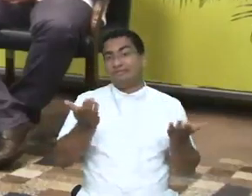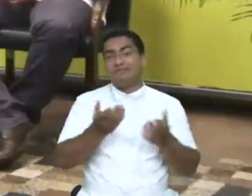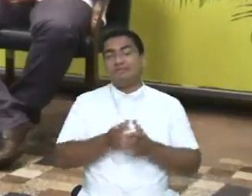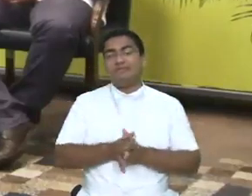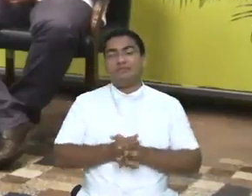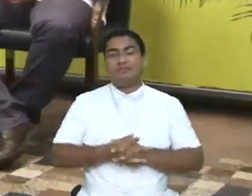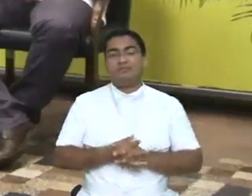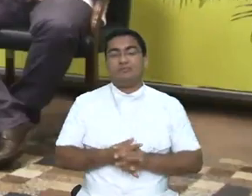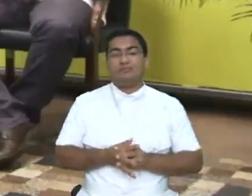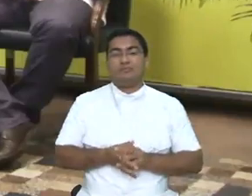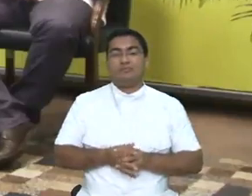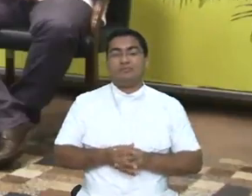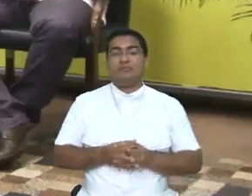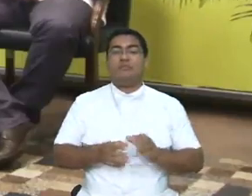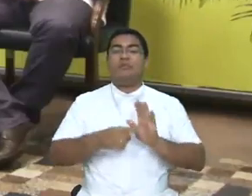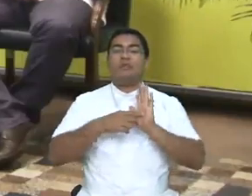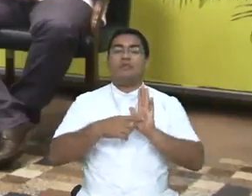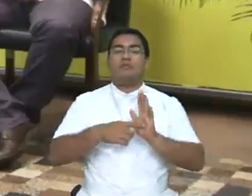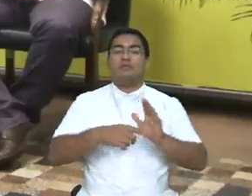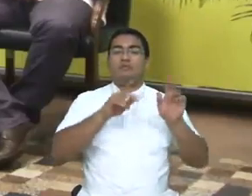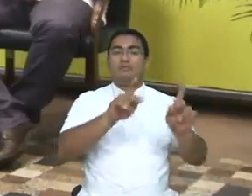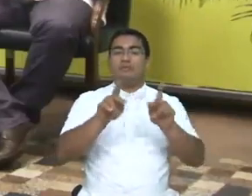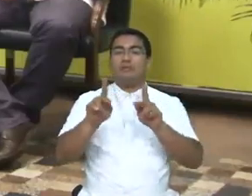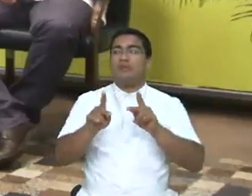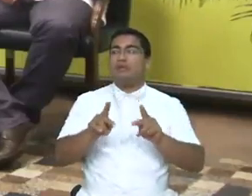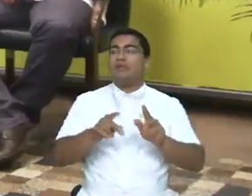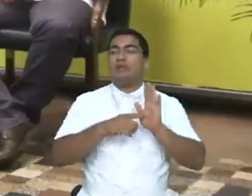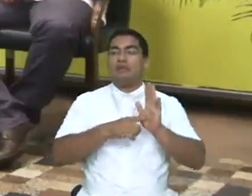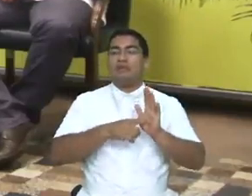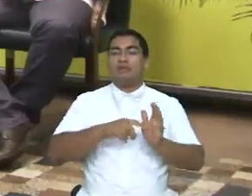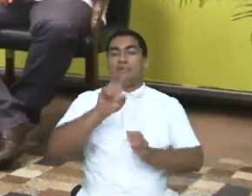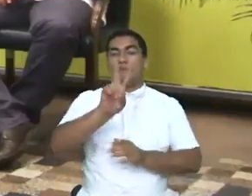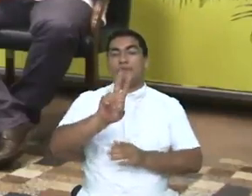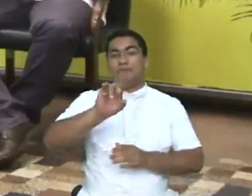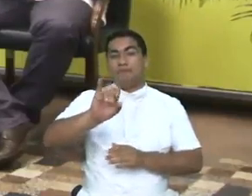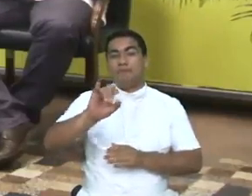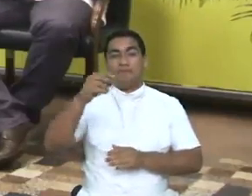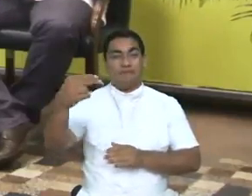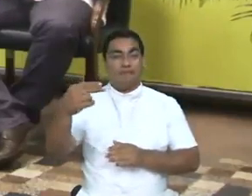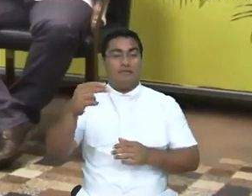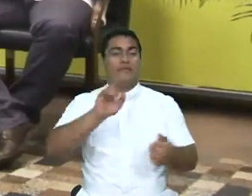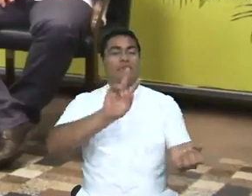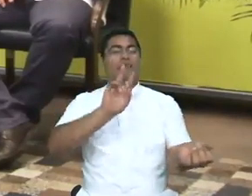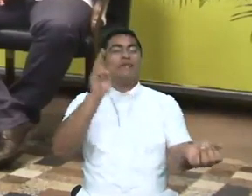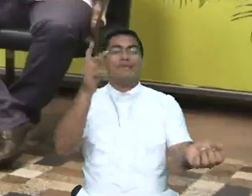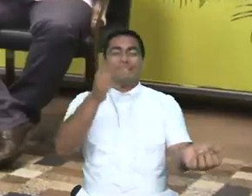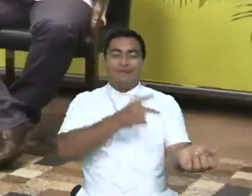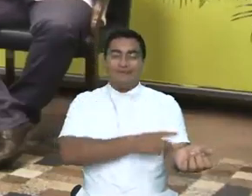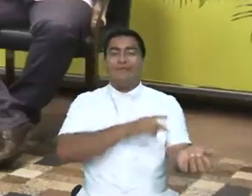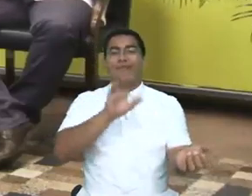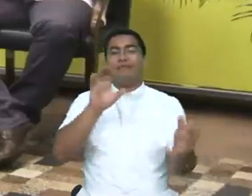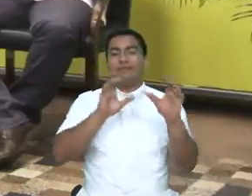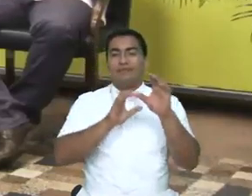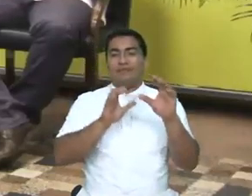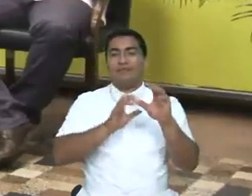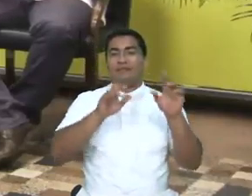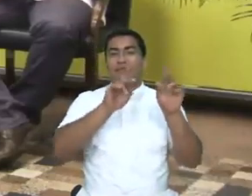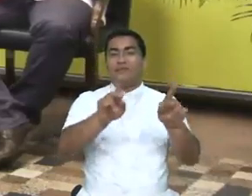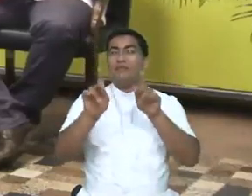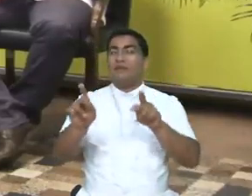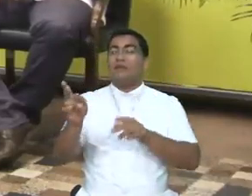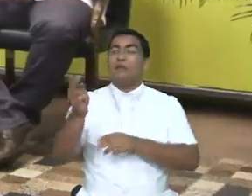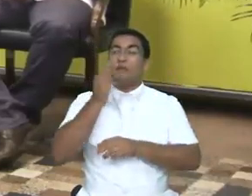Es más frecuente en pacientes inmunodeprimidos, por ejemplo, los pacientes que tienen VIH, los pacientes diabéticos, fumadores de